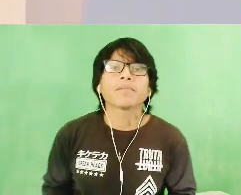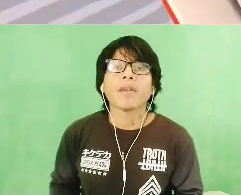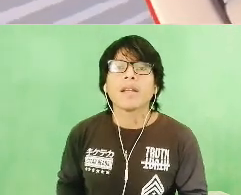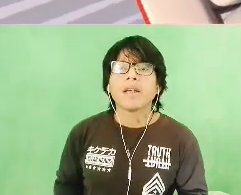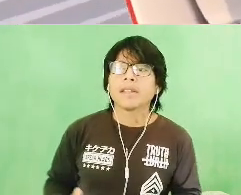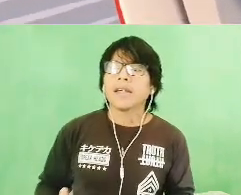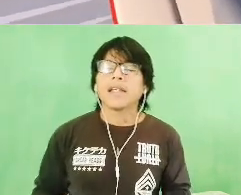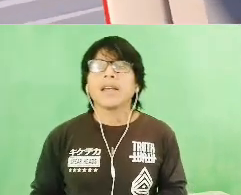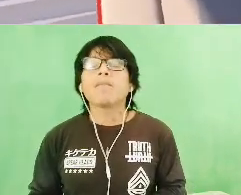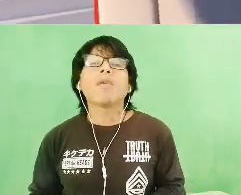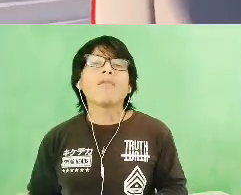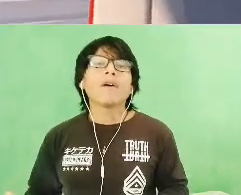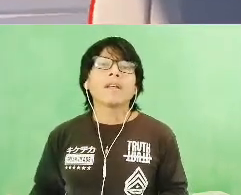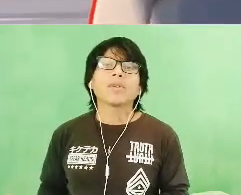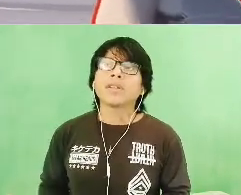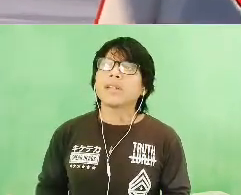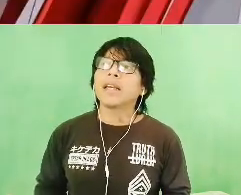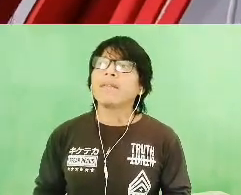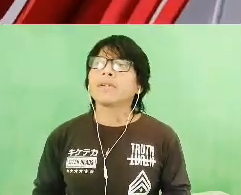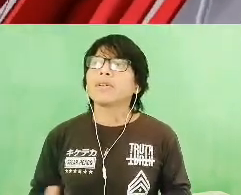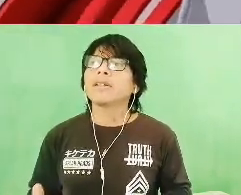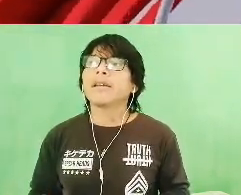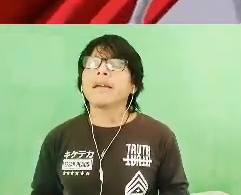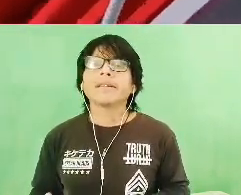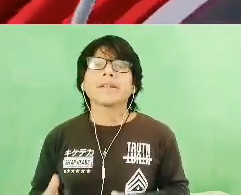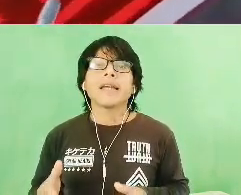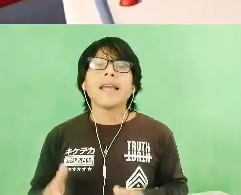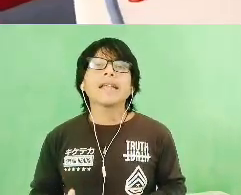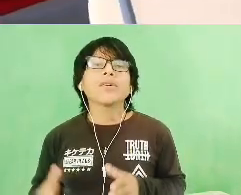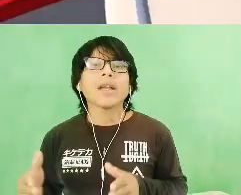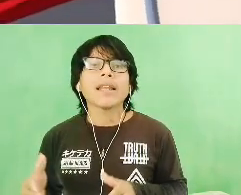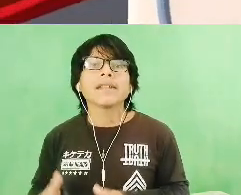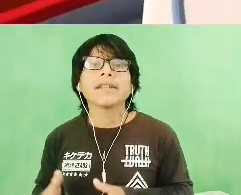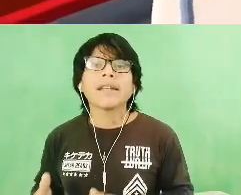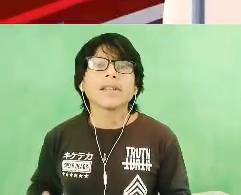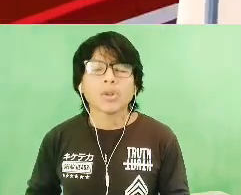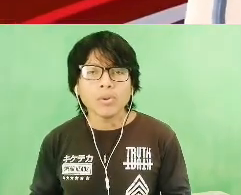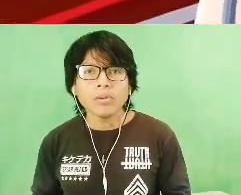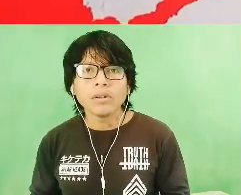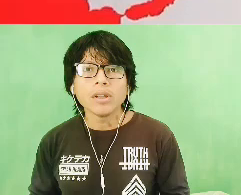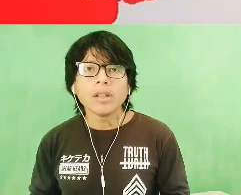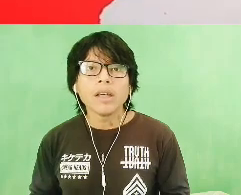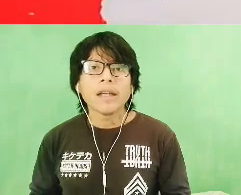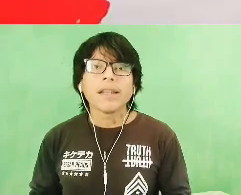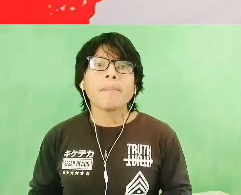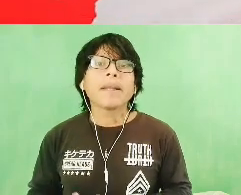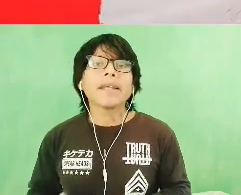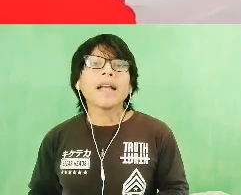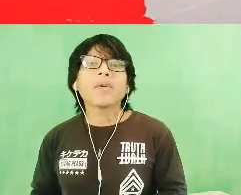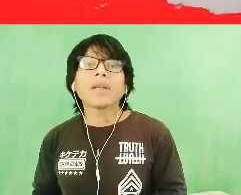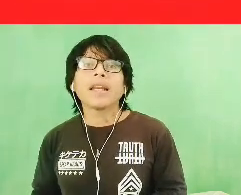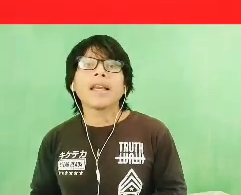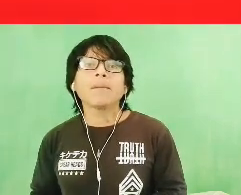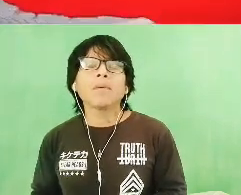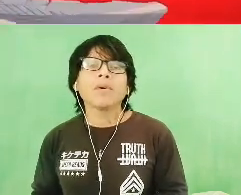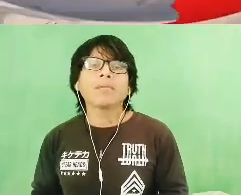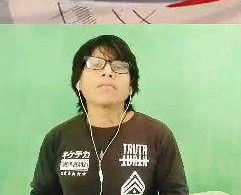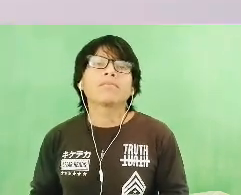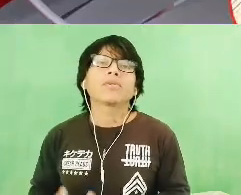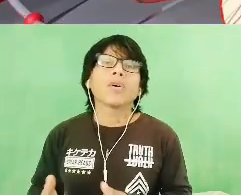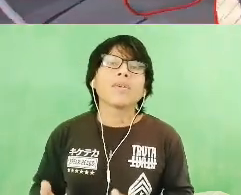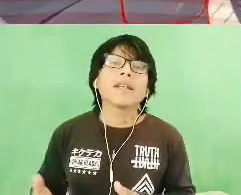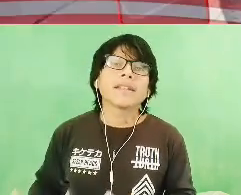prensa, se mofa de Xóchitl Gálvez. Xóchitl Gálvez, eso que decías tú, te predica con el